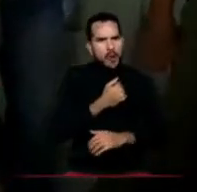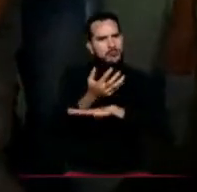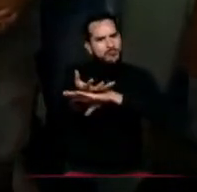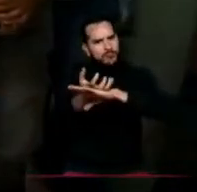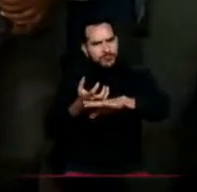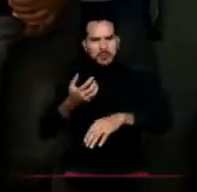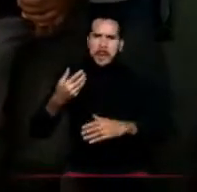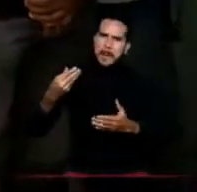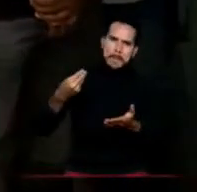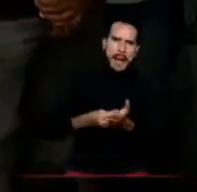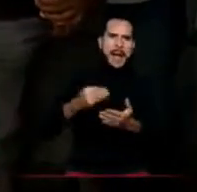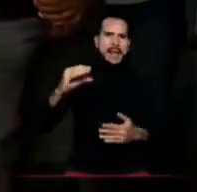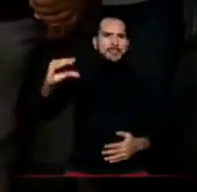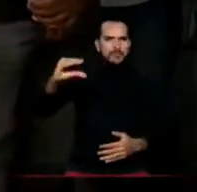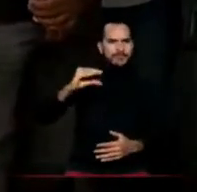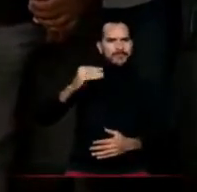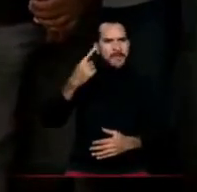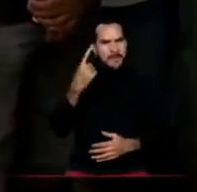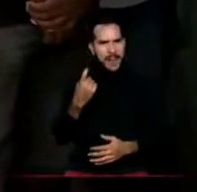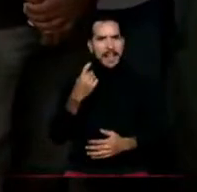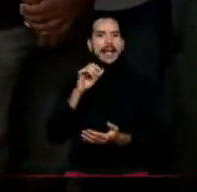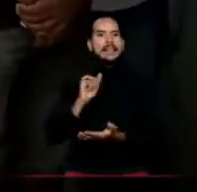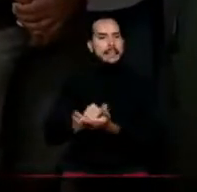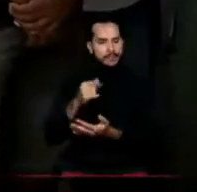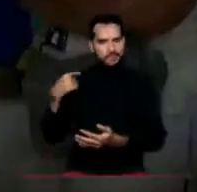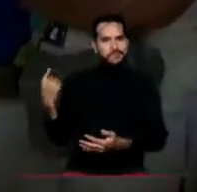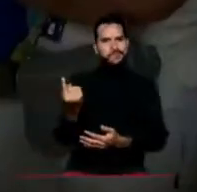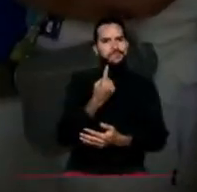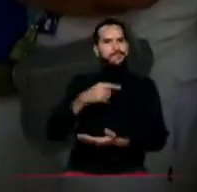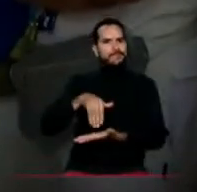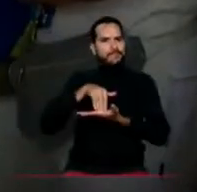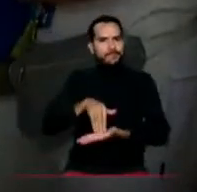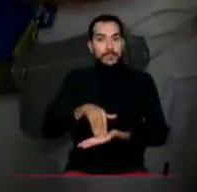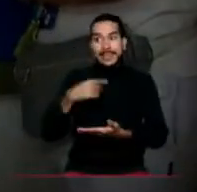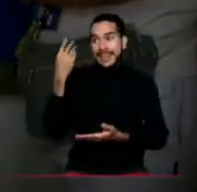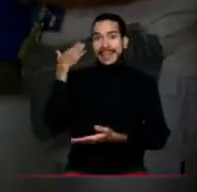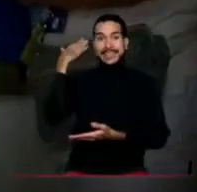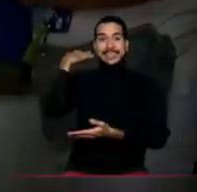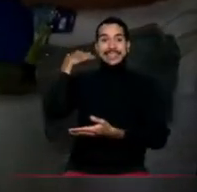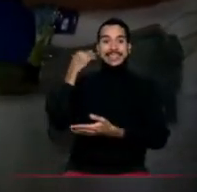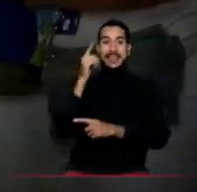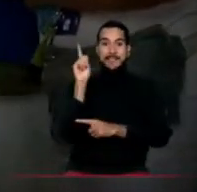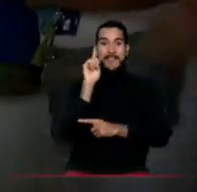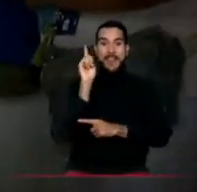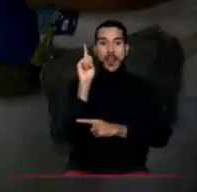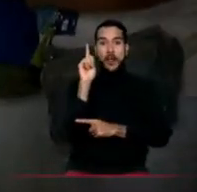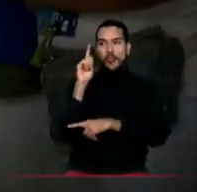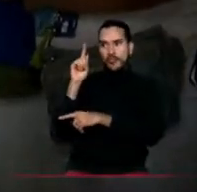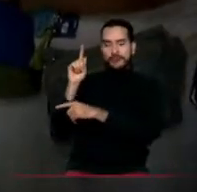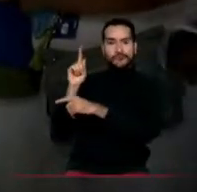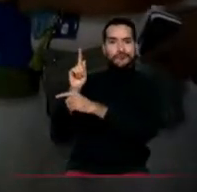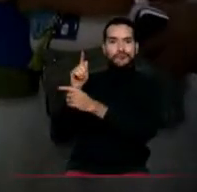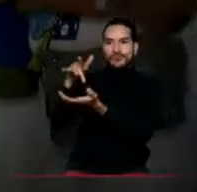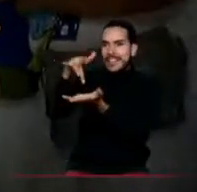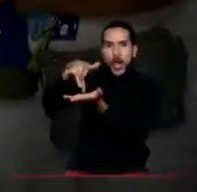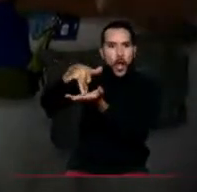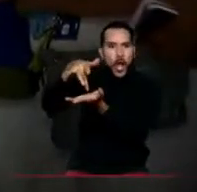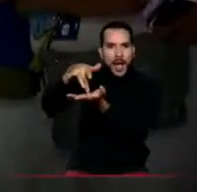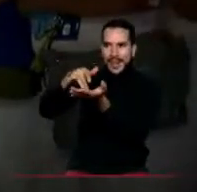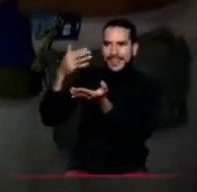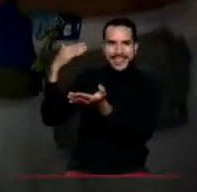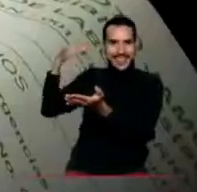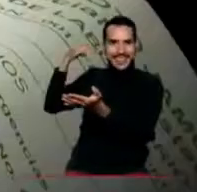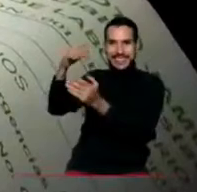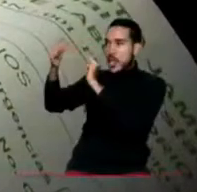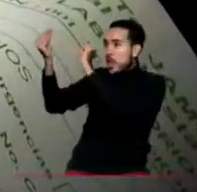las deudas radicadas en febrero del presente año ante el ADRES, por las cuentas de los últimos meses,